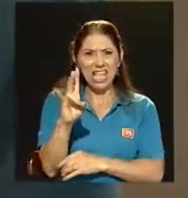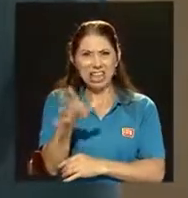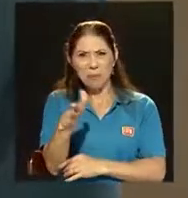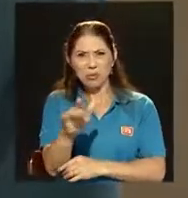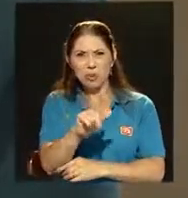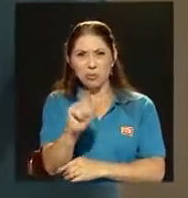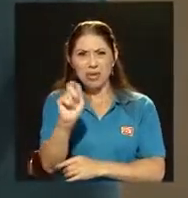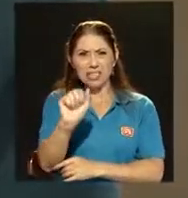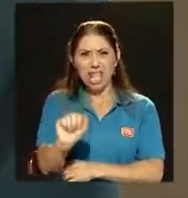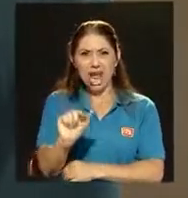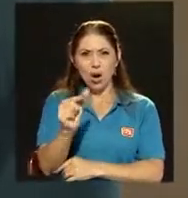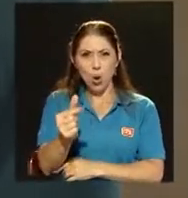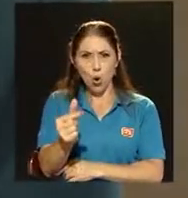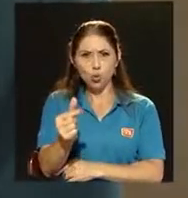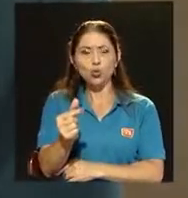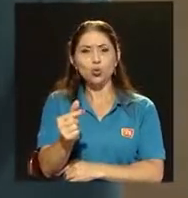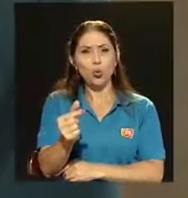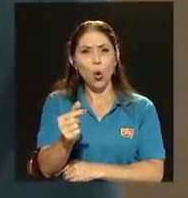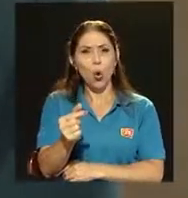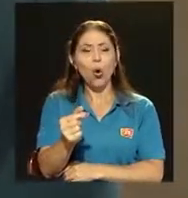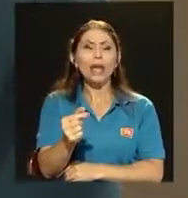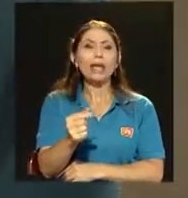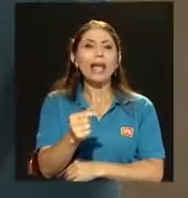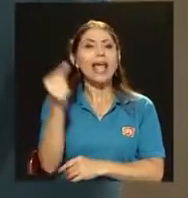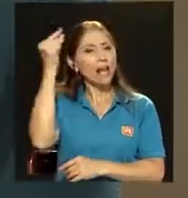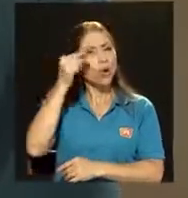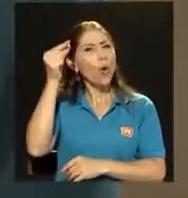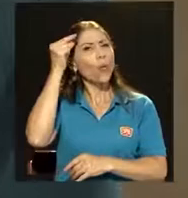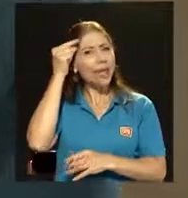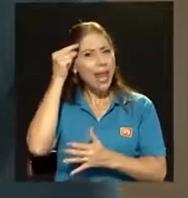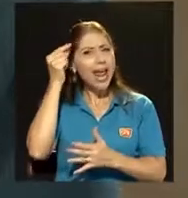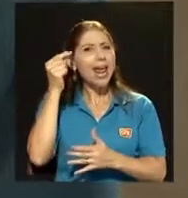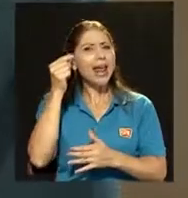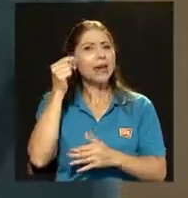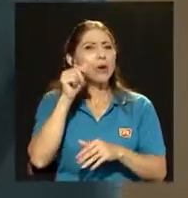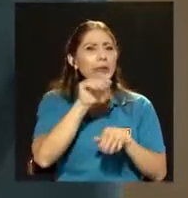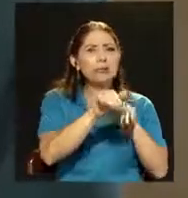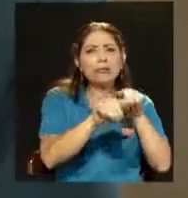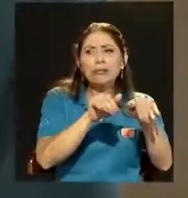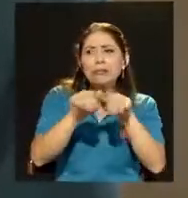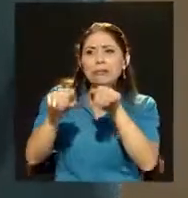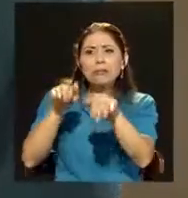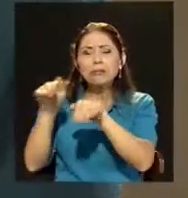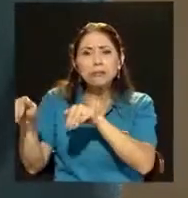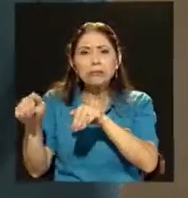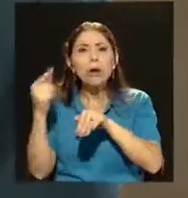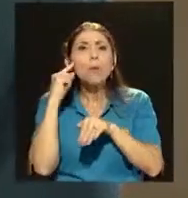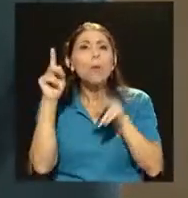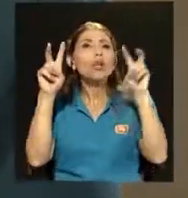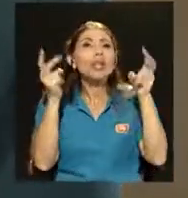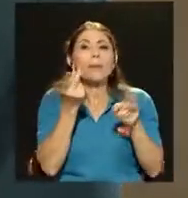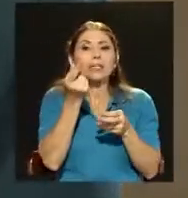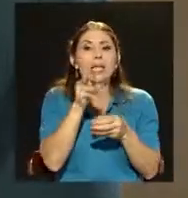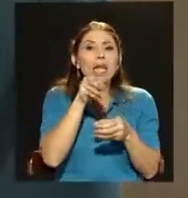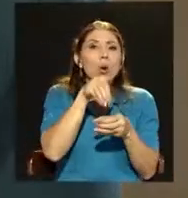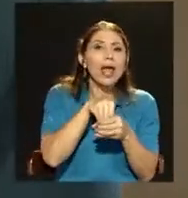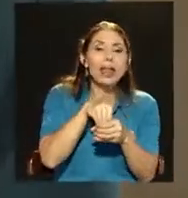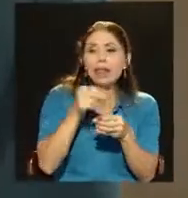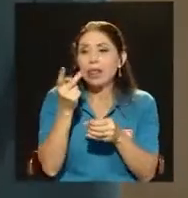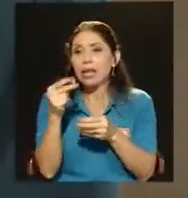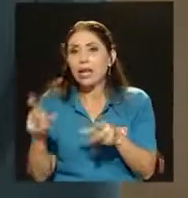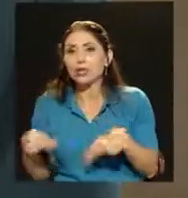agosto, hubo un llamado del gobierno por temas de liquidez, que en diciembre